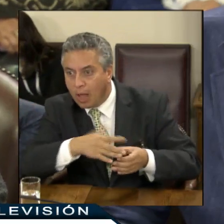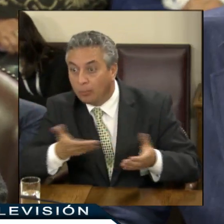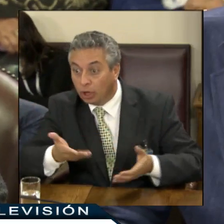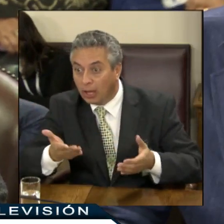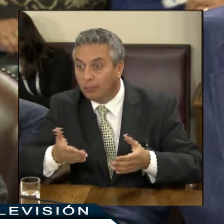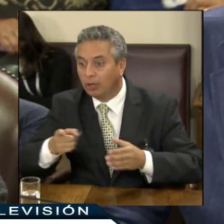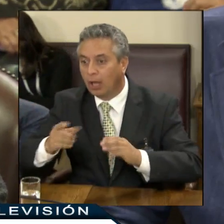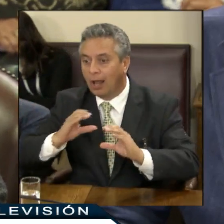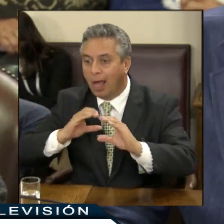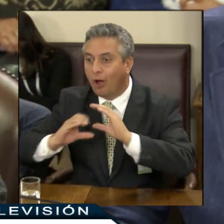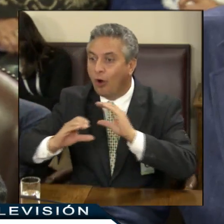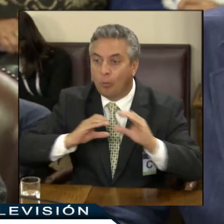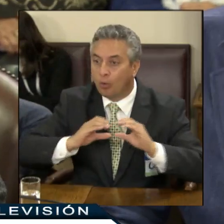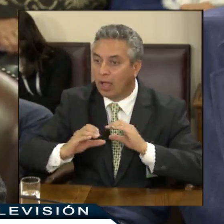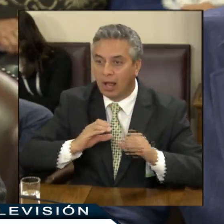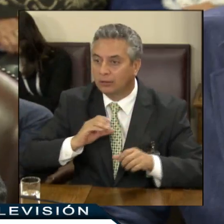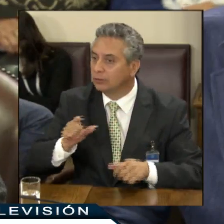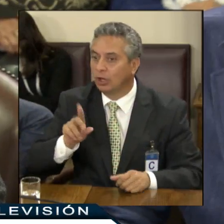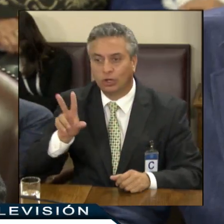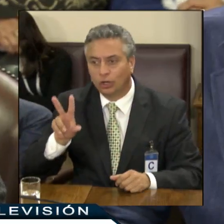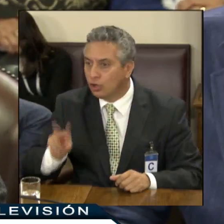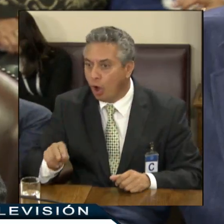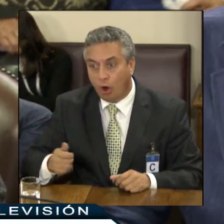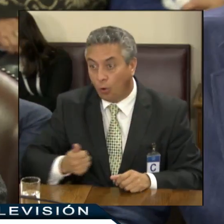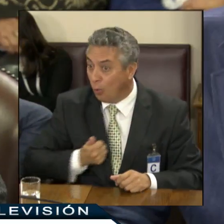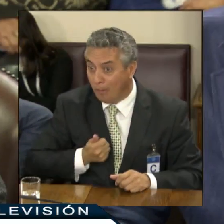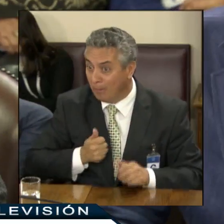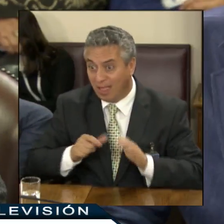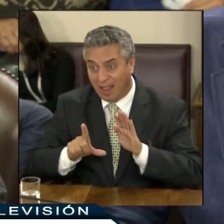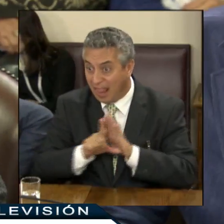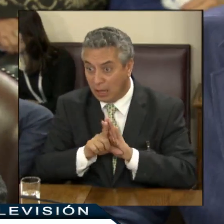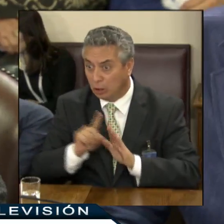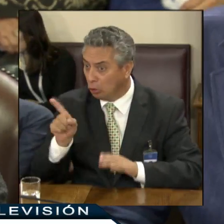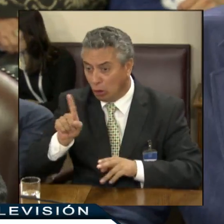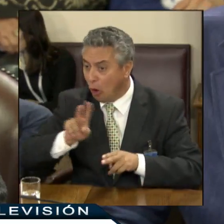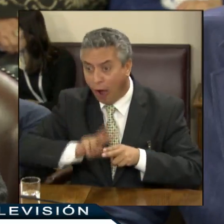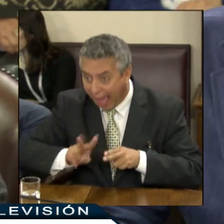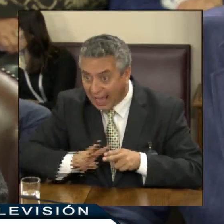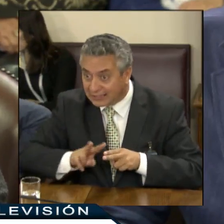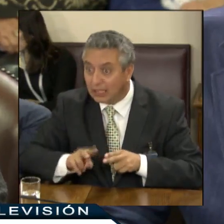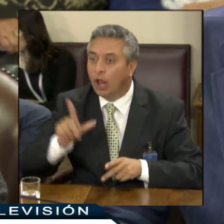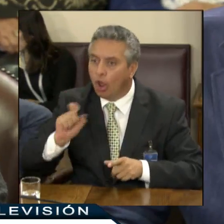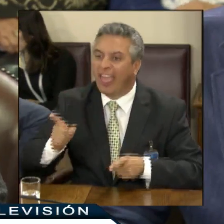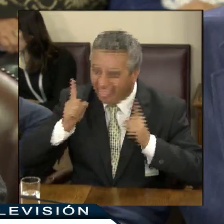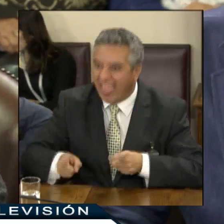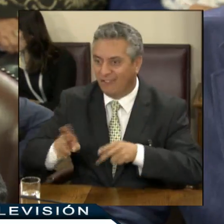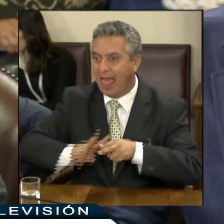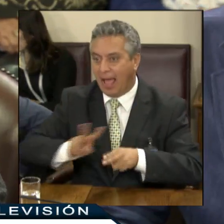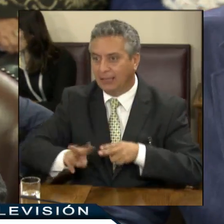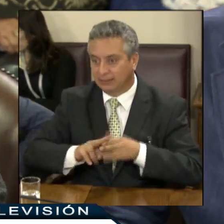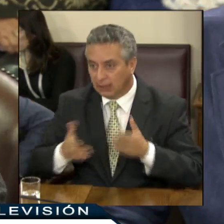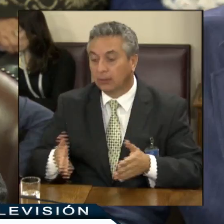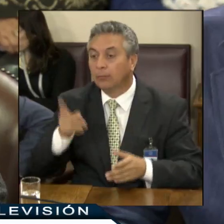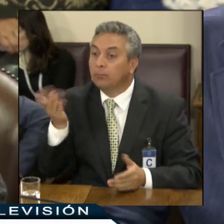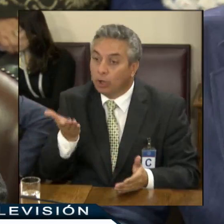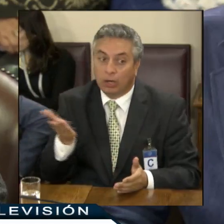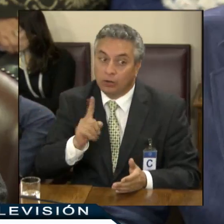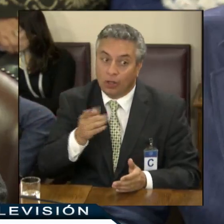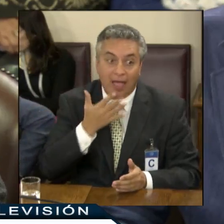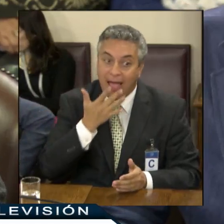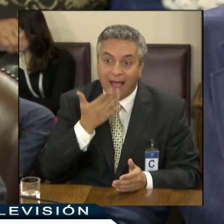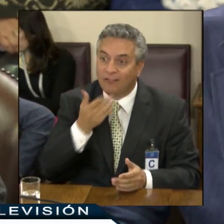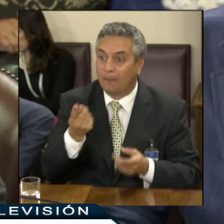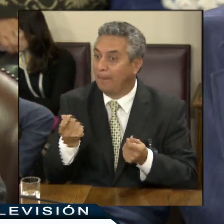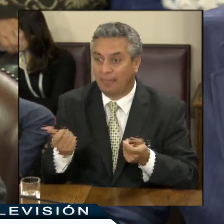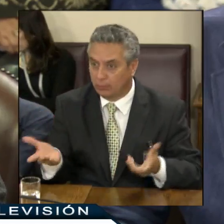medios de comunicación no cumplen la ley y no hacen lo que tienen que hacer en el fondo porque no estamos hablando un tema